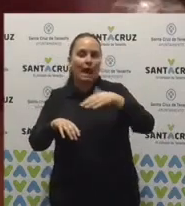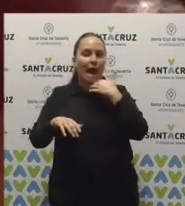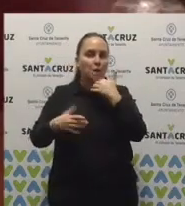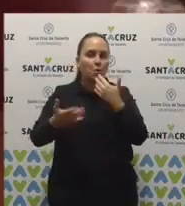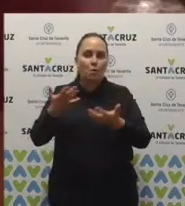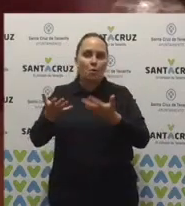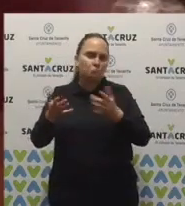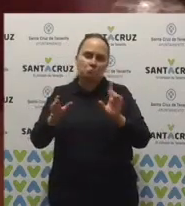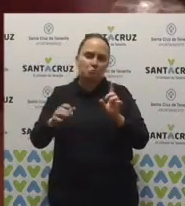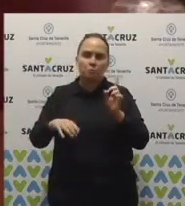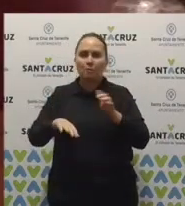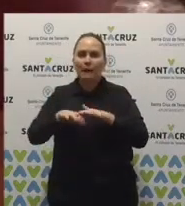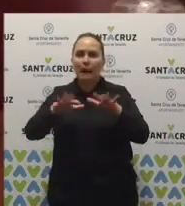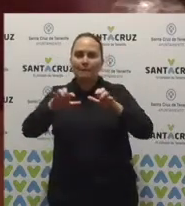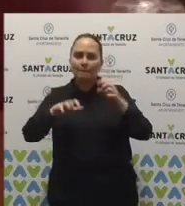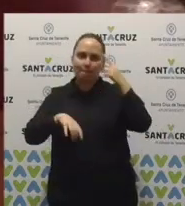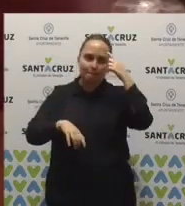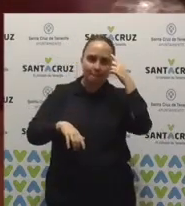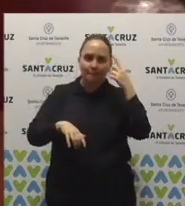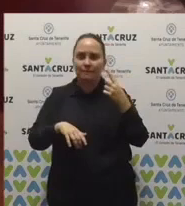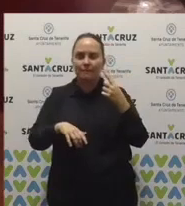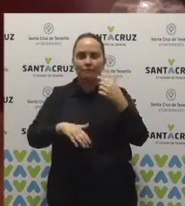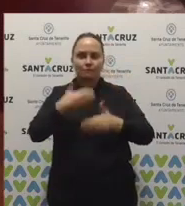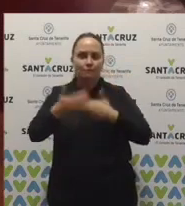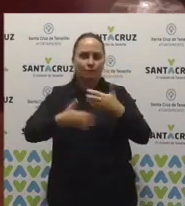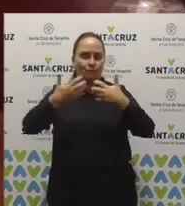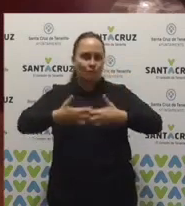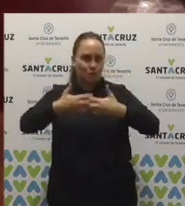sepamos cómo vamos a tener que seguir funcionando luego